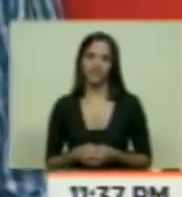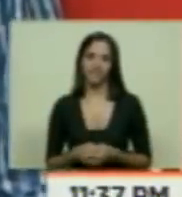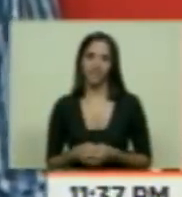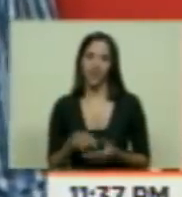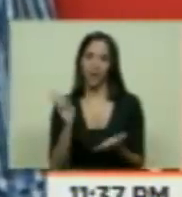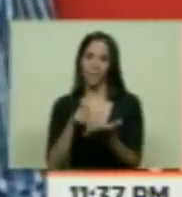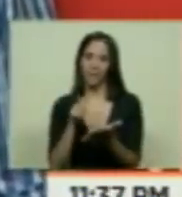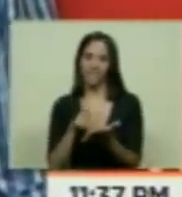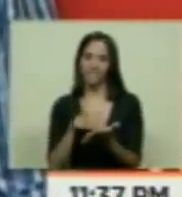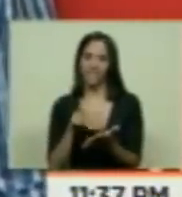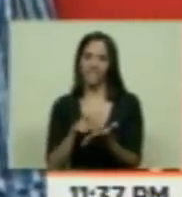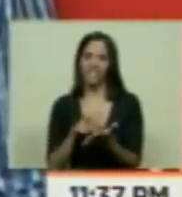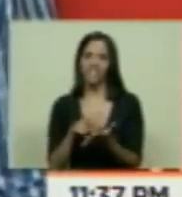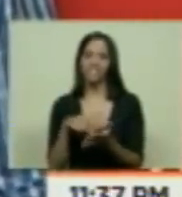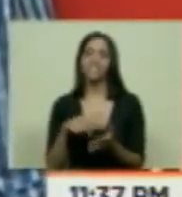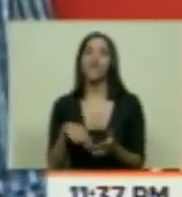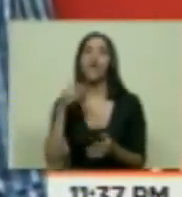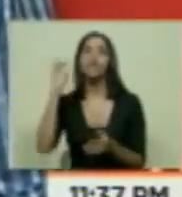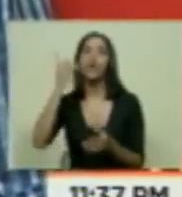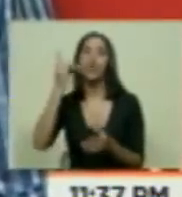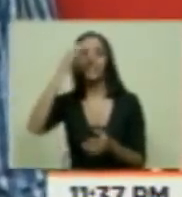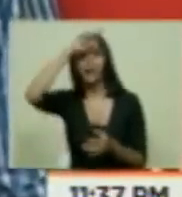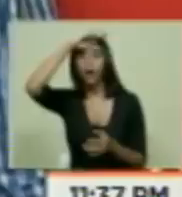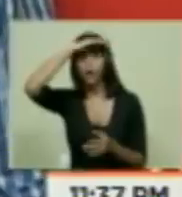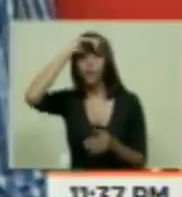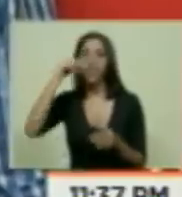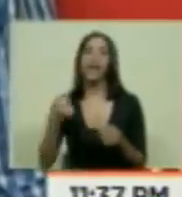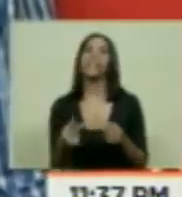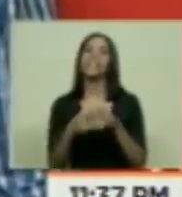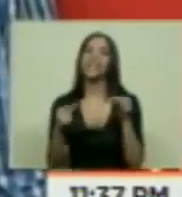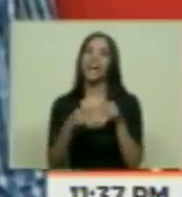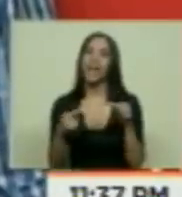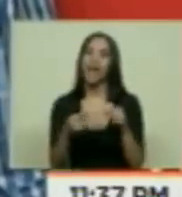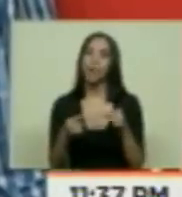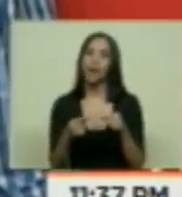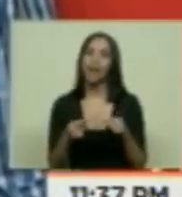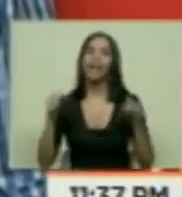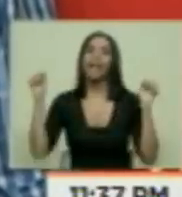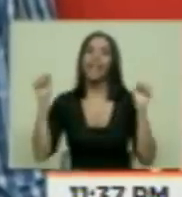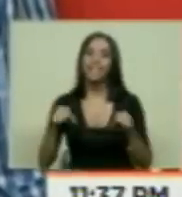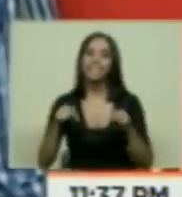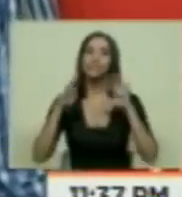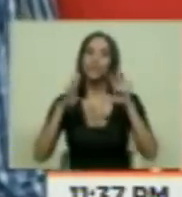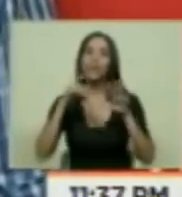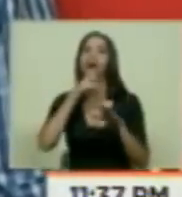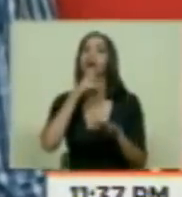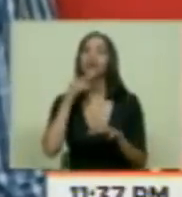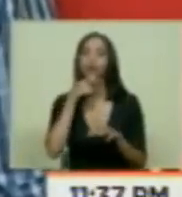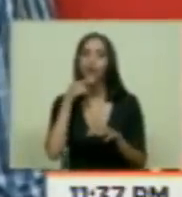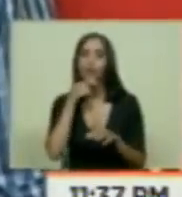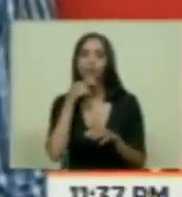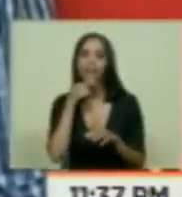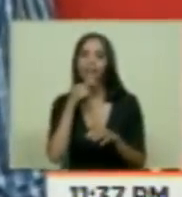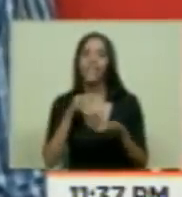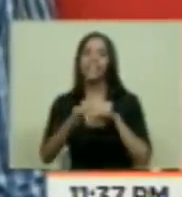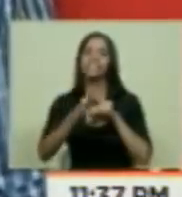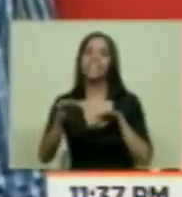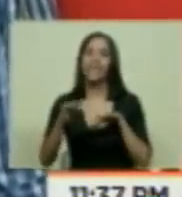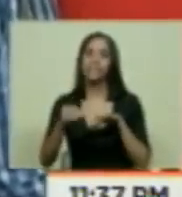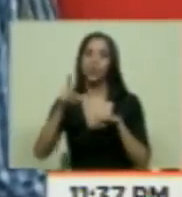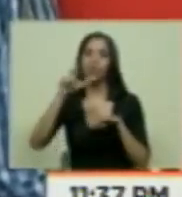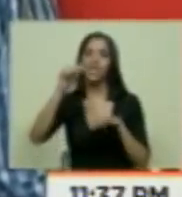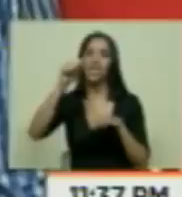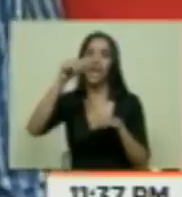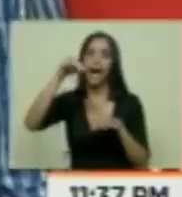de una delegación de Cuba, de Bolivia y Nicaragua. Eso es este 9 de octubre en el Teatro de la Alameda a las 5 de la tarde,